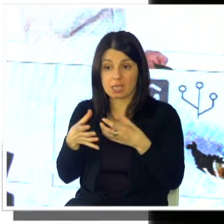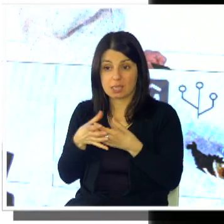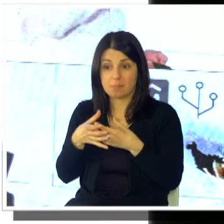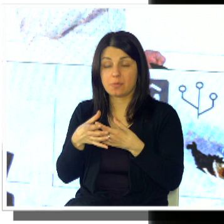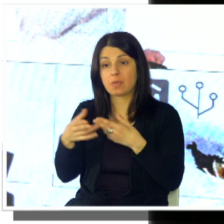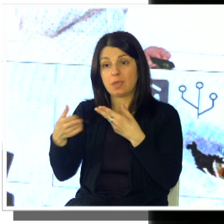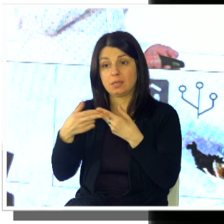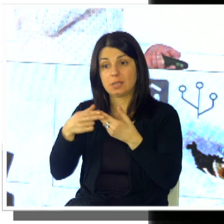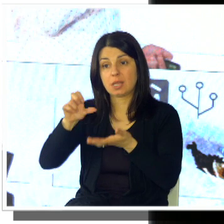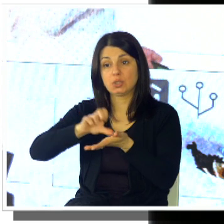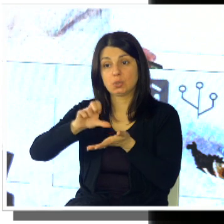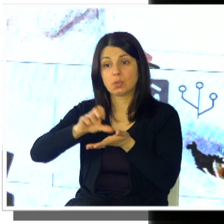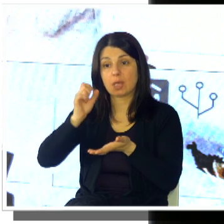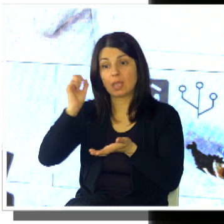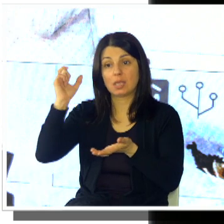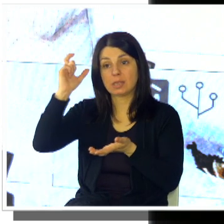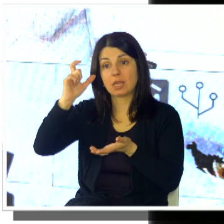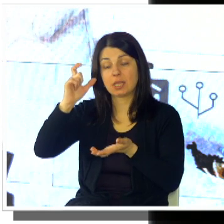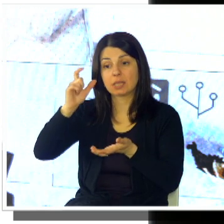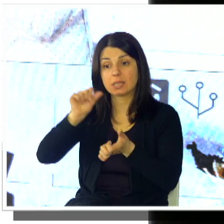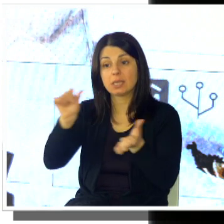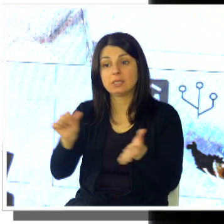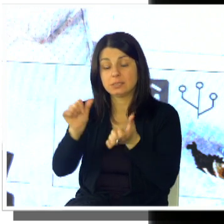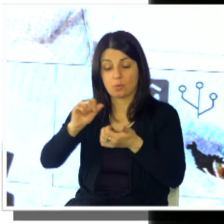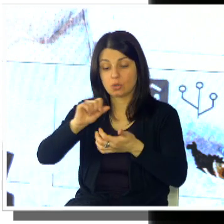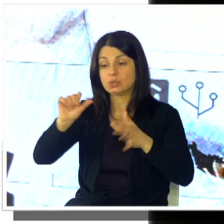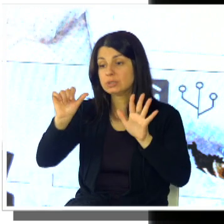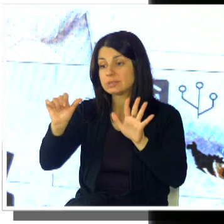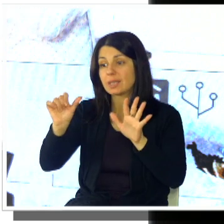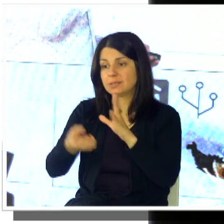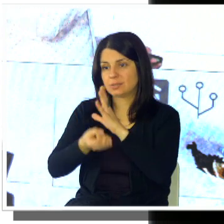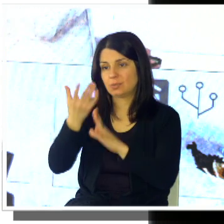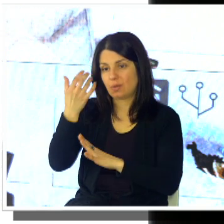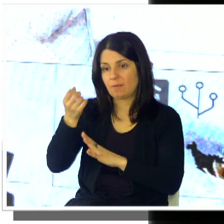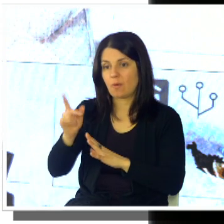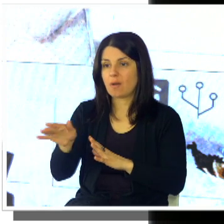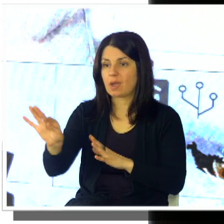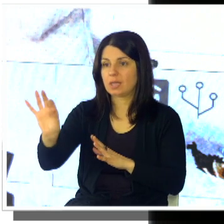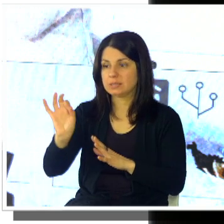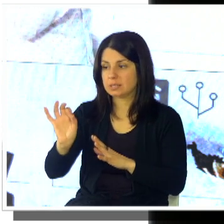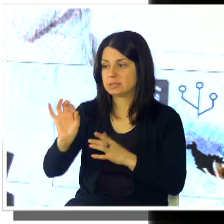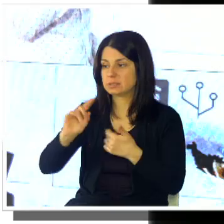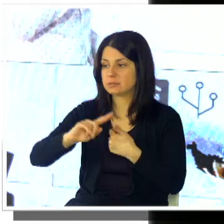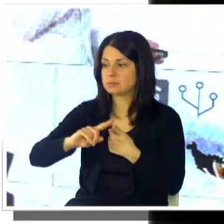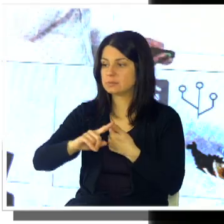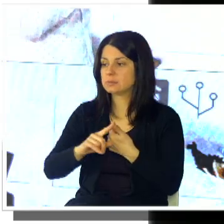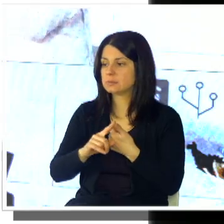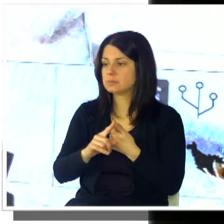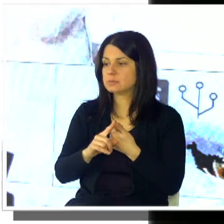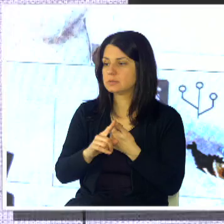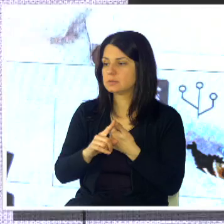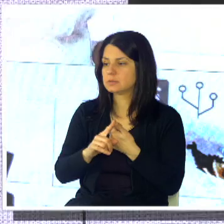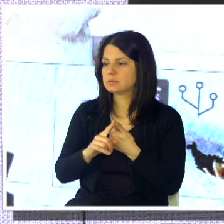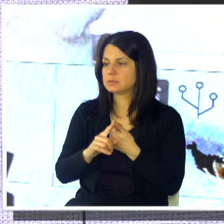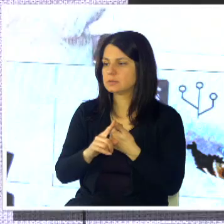ciudades inteligentes, hemos desarrollado en particular 6 agentes nuevos. Uno que es Modbus TCP, que es para los sistemas